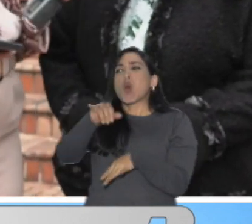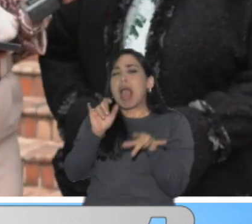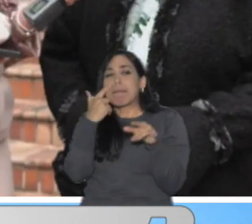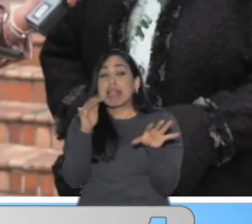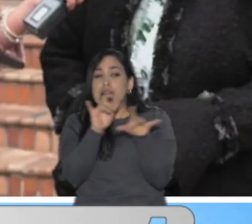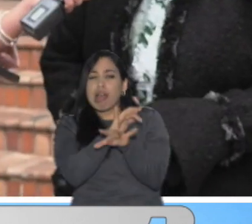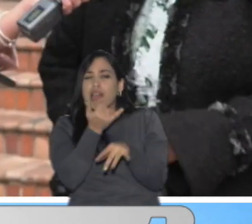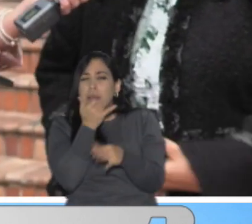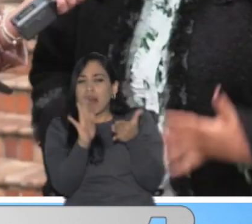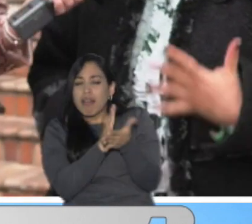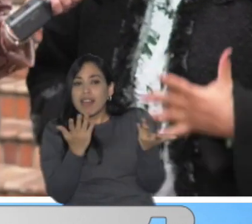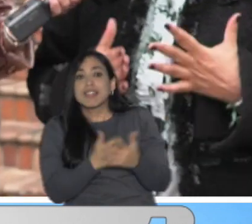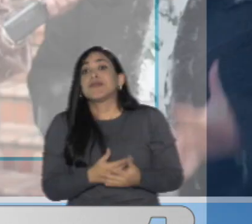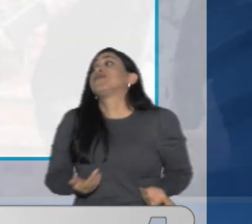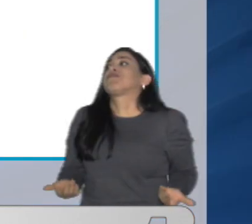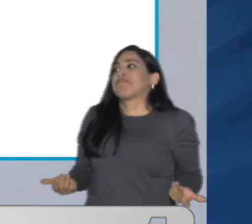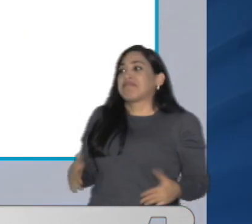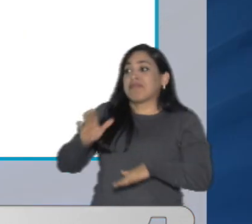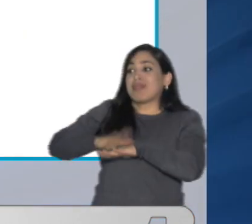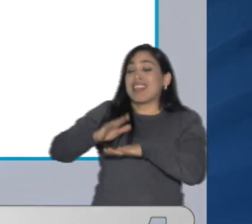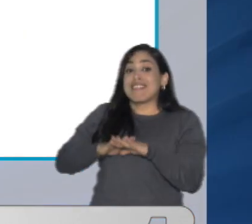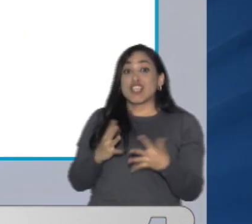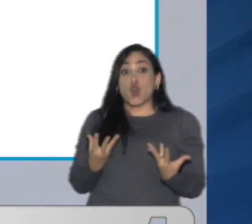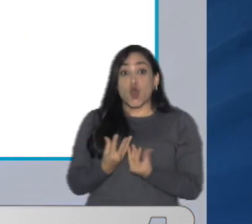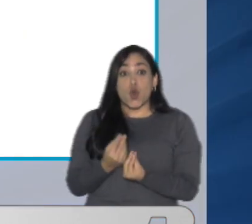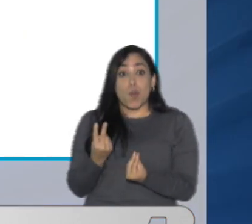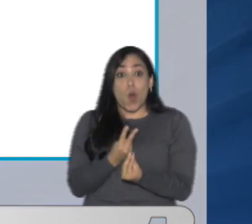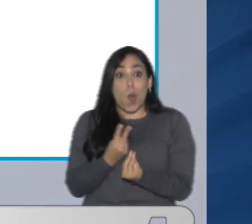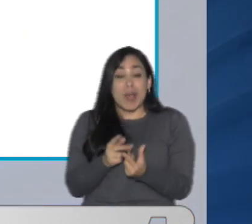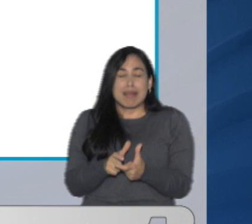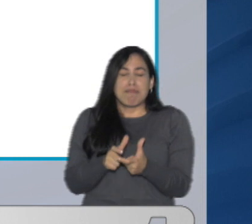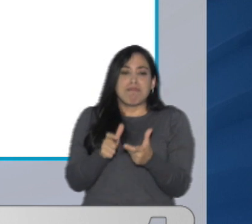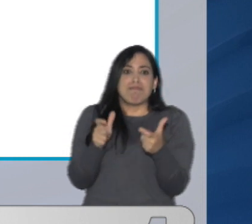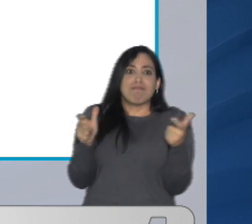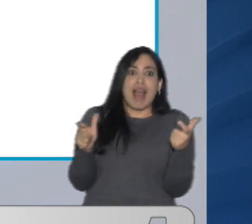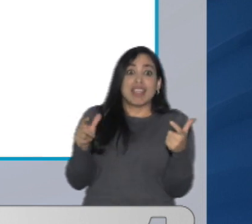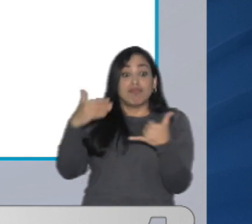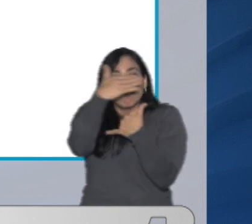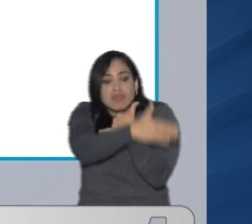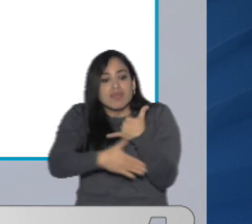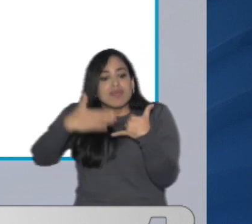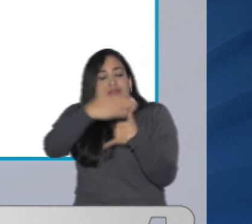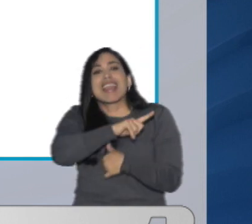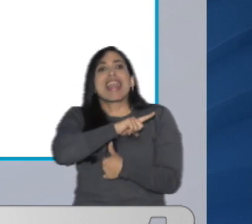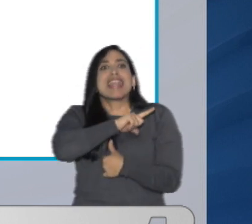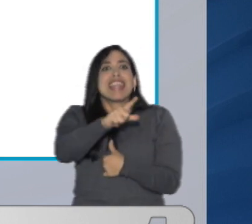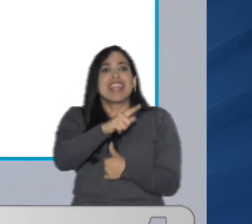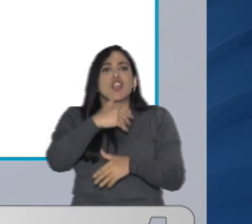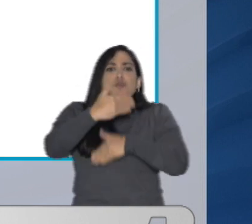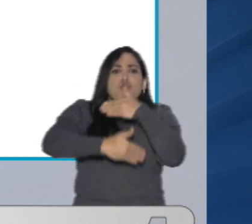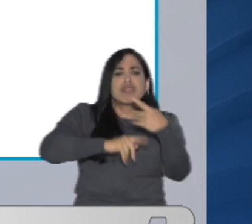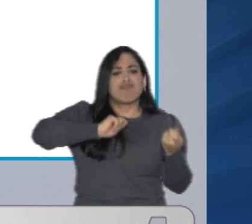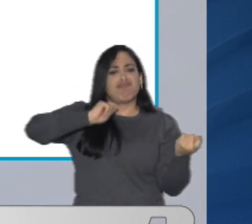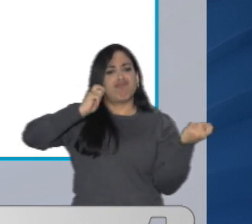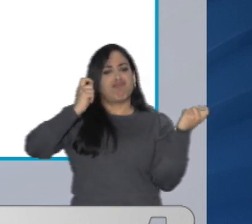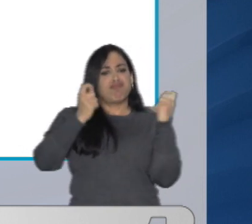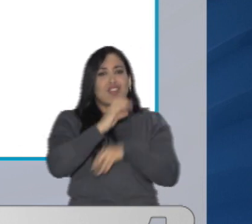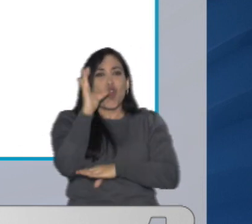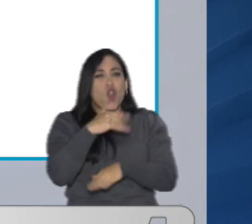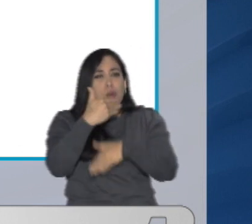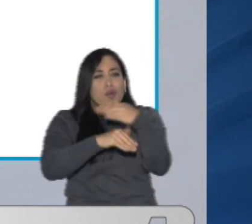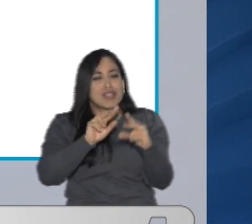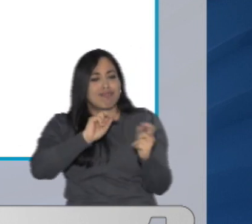coqueteo. Lo primero, estamos celebrando. El Partido Verde creció en todo el país. Somos líderes en el proceso de cambio que vive el